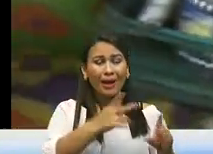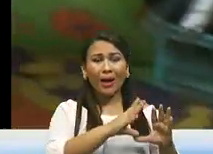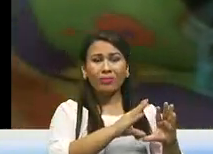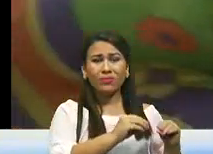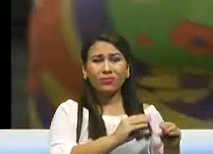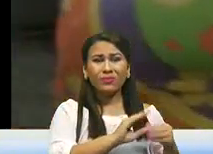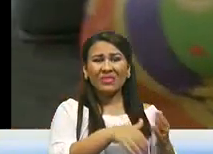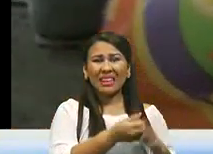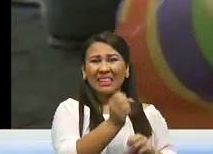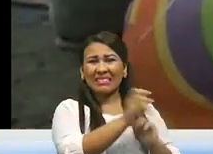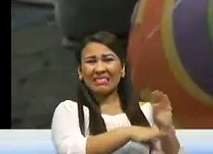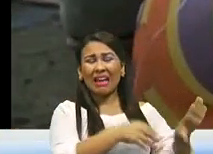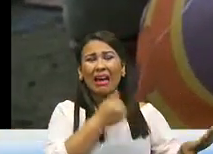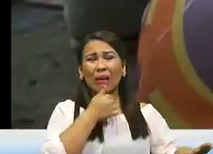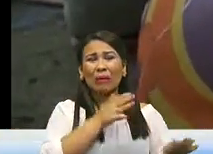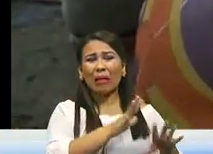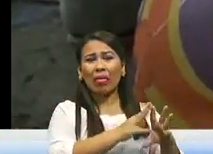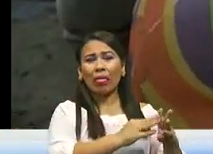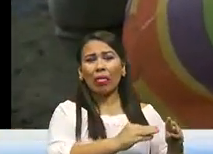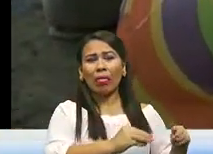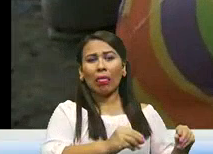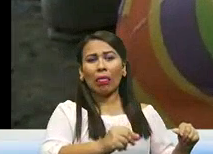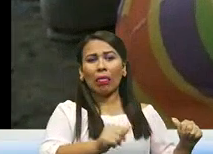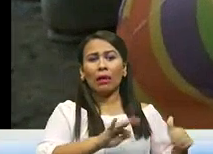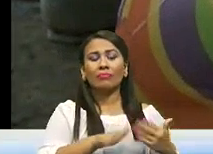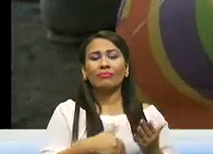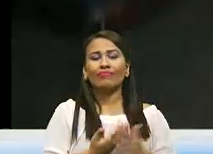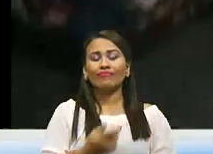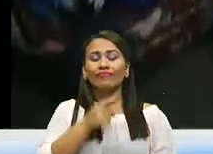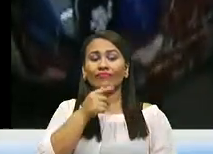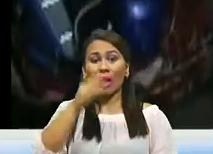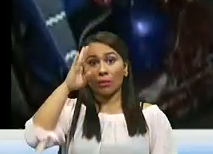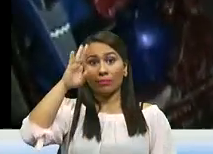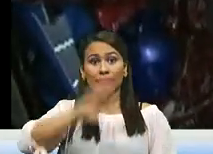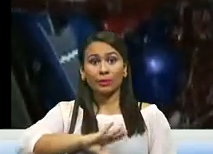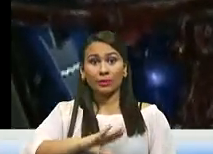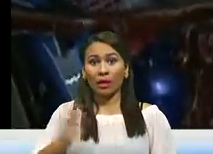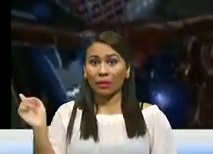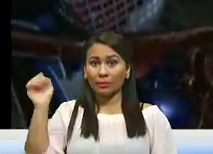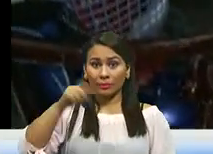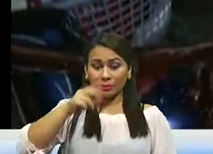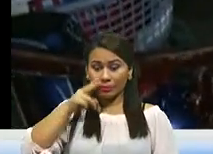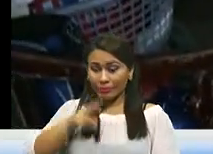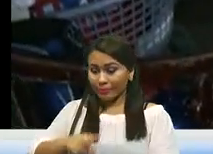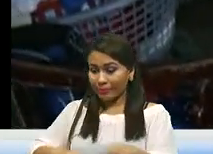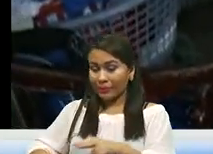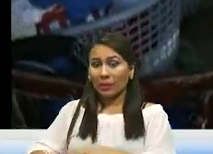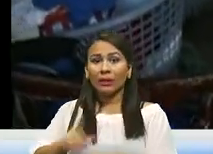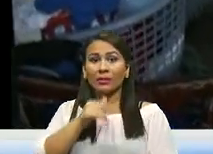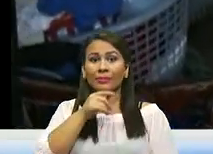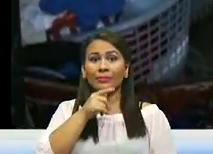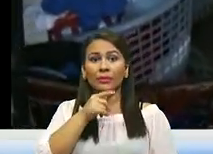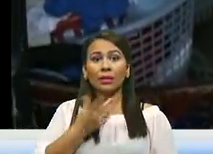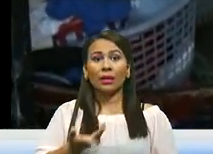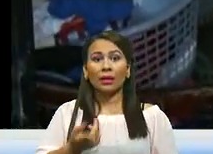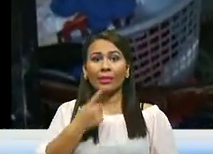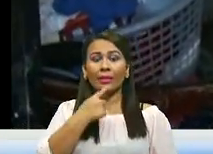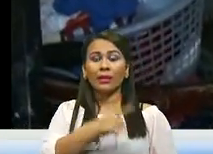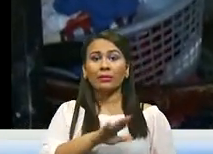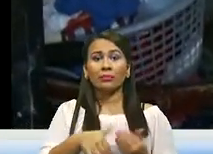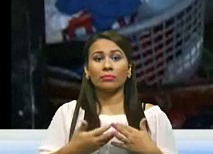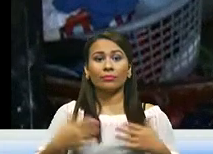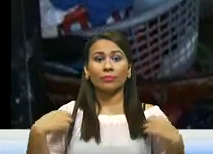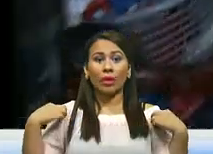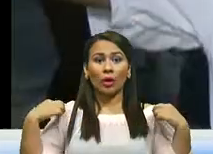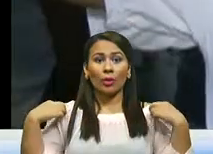toda ropa, todo mojada. Y el intendente, ella anda hasta descalza, todo. Mi intendente le viene a decir que toda la ropa ha